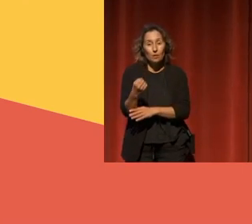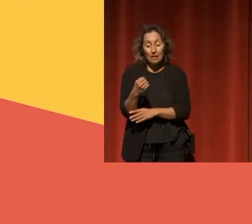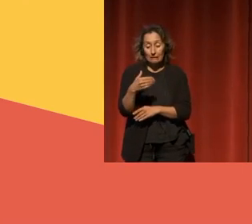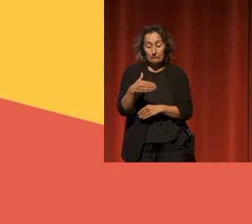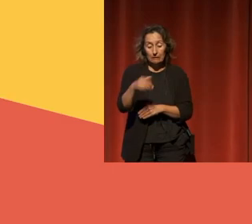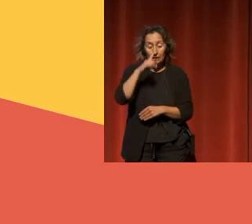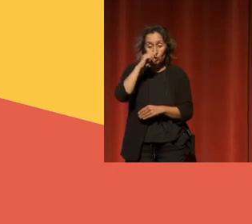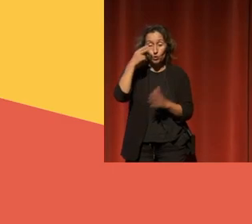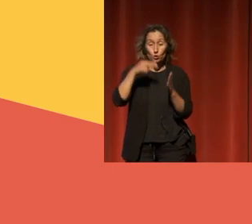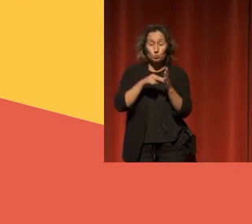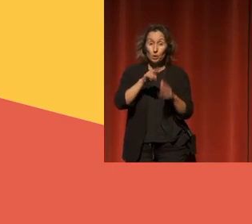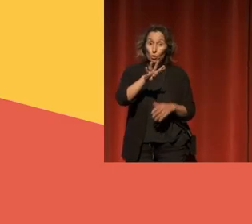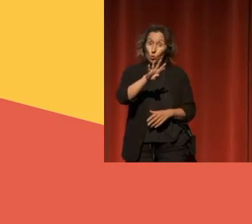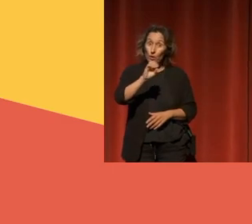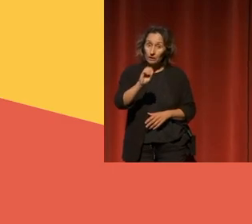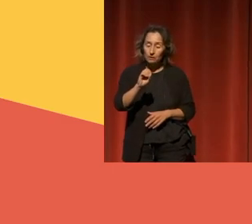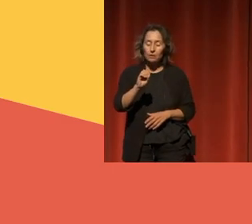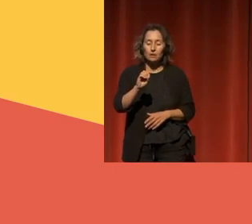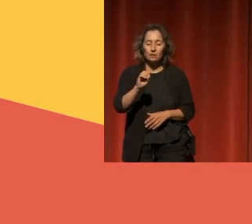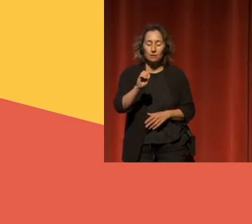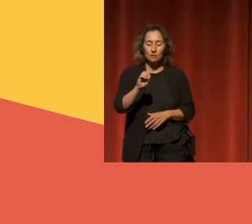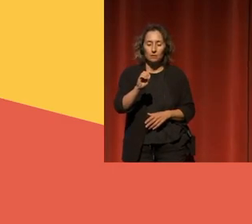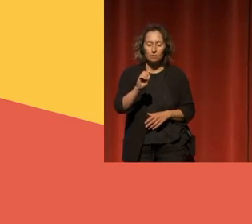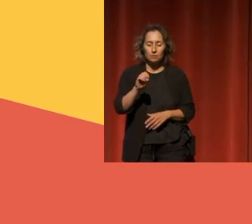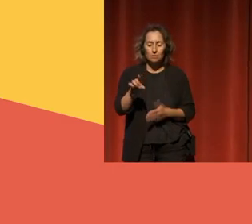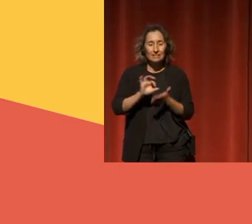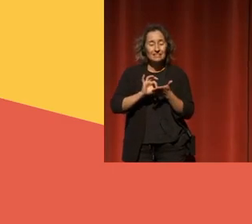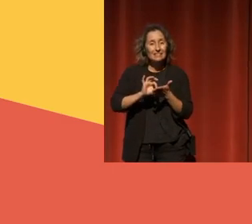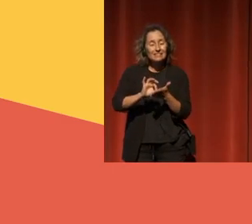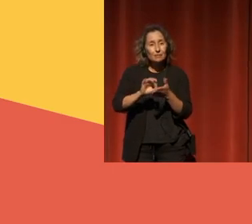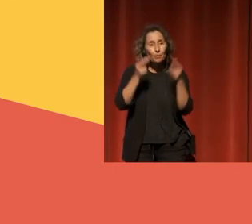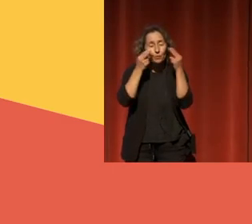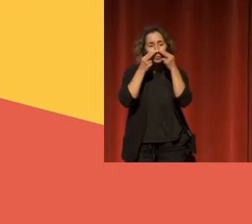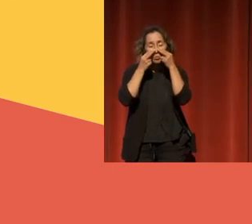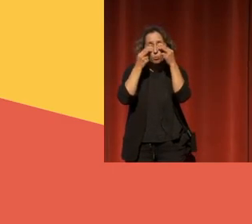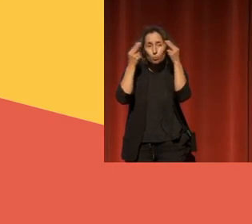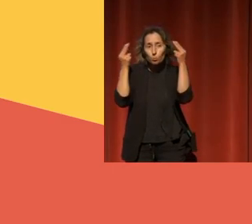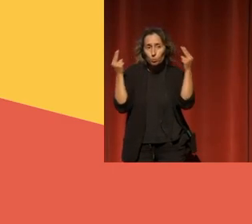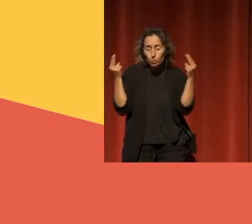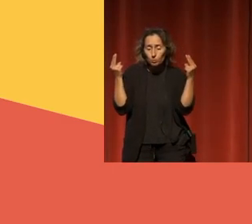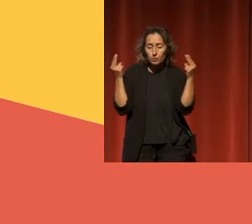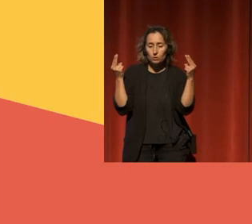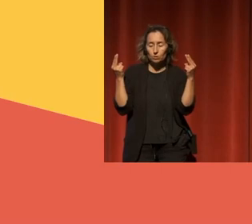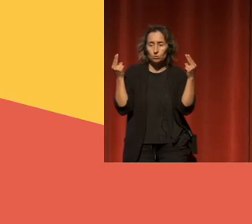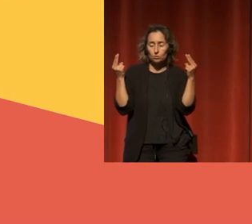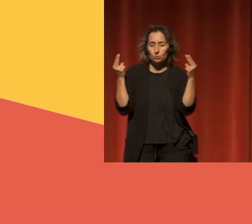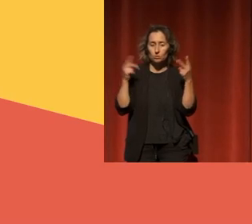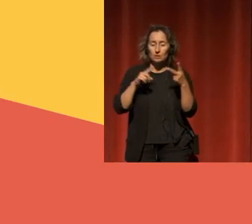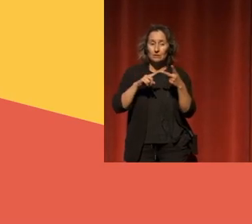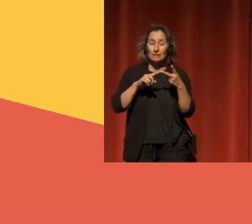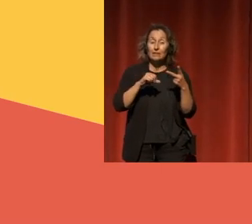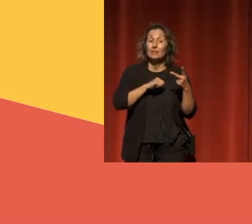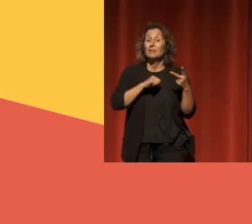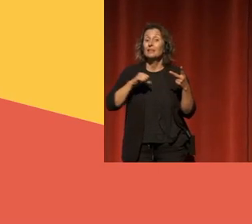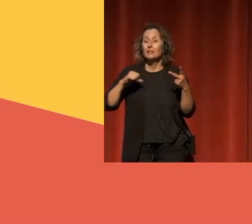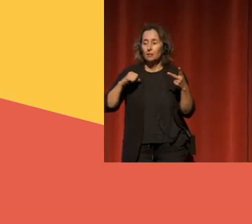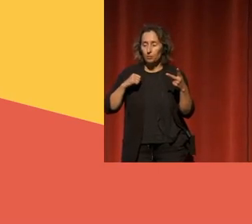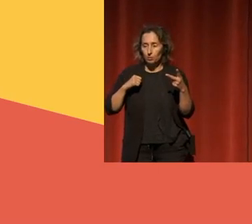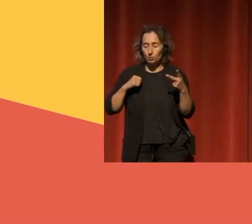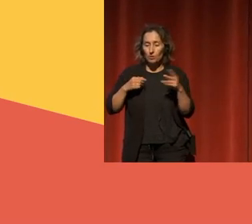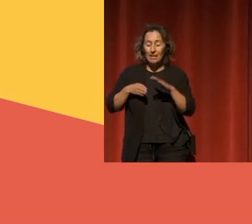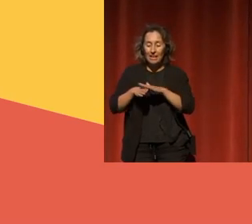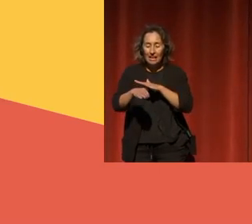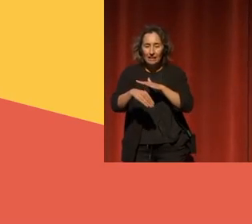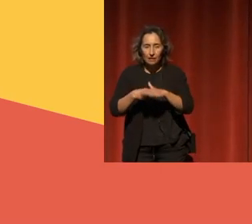2040 tengamos unas zonas Rurales equipadas con servicios públicos y y también privados que sean eficientes accesibles